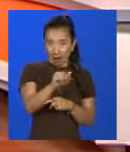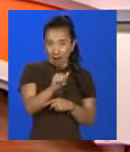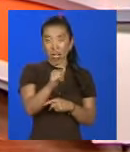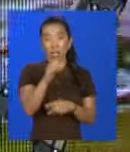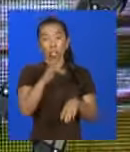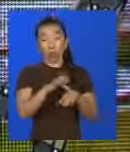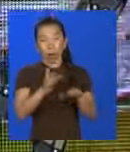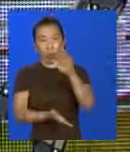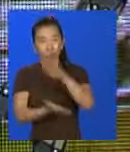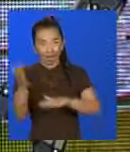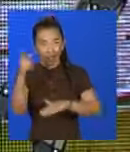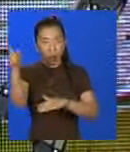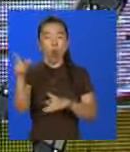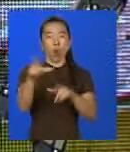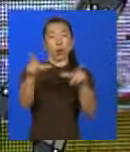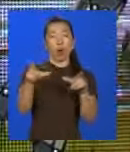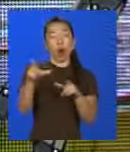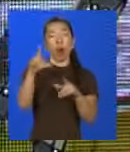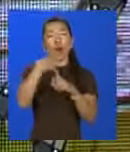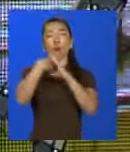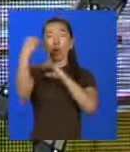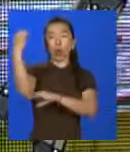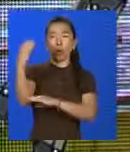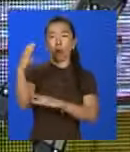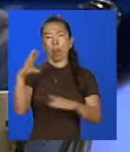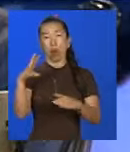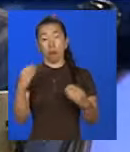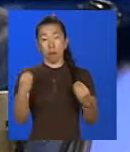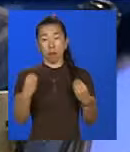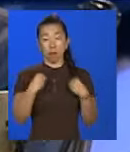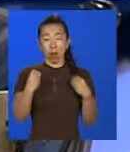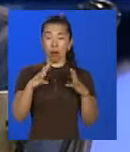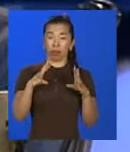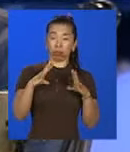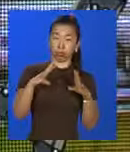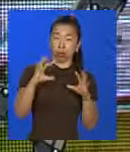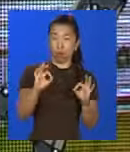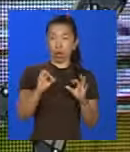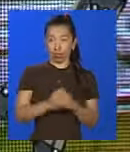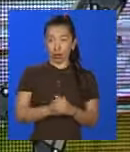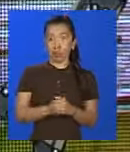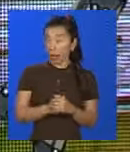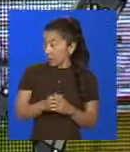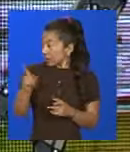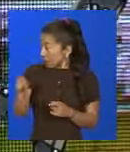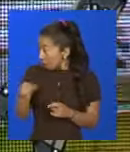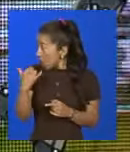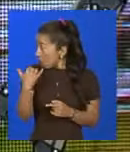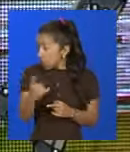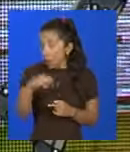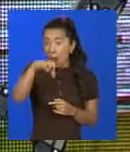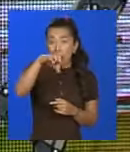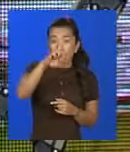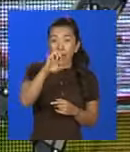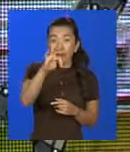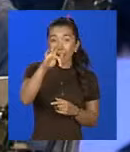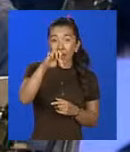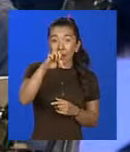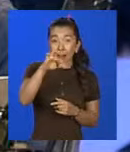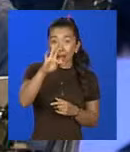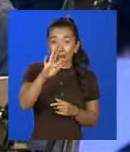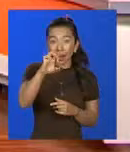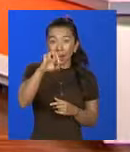un cuarto de 10 metros. ¿Y no conoció al lado de Franco un señor que llaman Petete? Claro, Petete está también en nuestra historia. ¿Está Petete en la historia? Petete, ¿cuándo la pasan? Que eso es un amigote